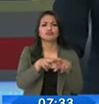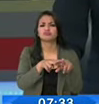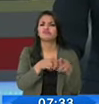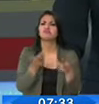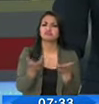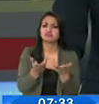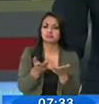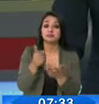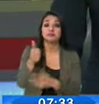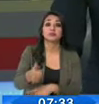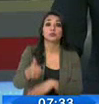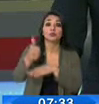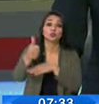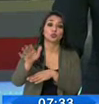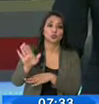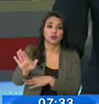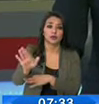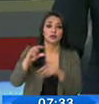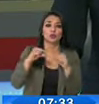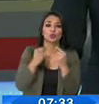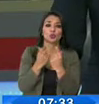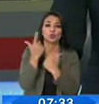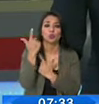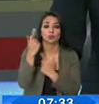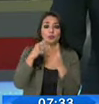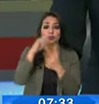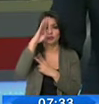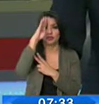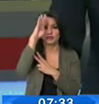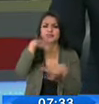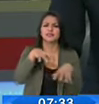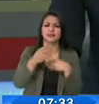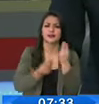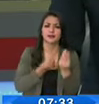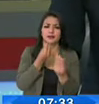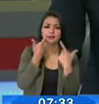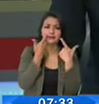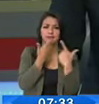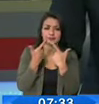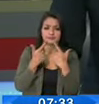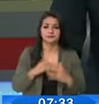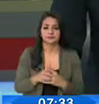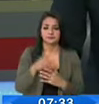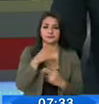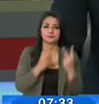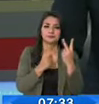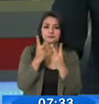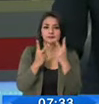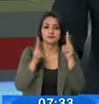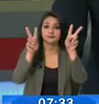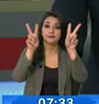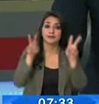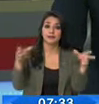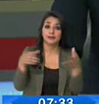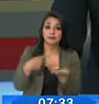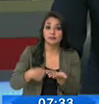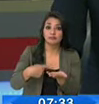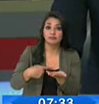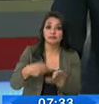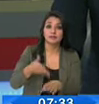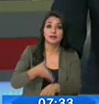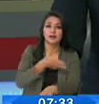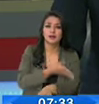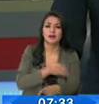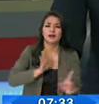por el Estado Mayor, integrado por las Fuerzas Armadas y la Policía Nacional. Durante su visita, analizaron temas referentes a las amenazas que